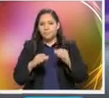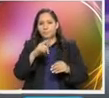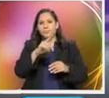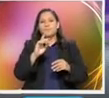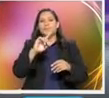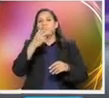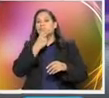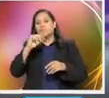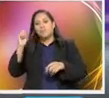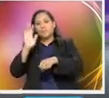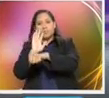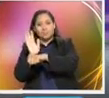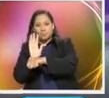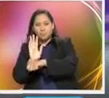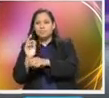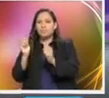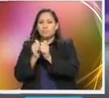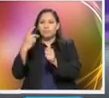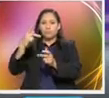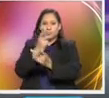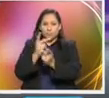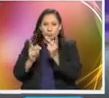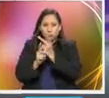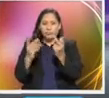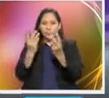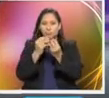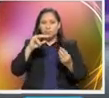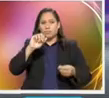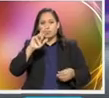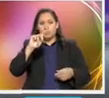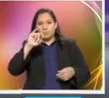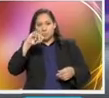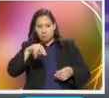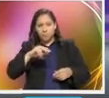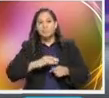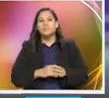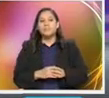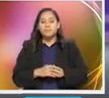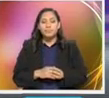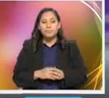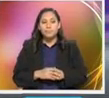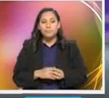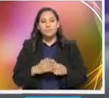con su productor, con con Martin, perdón. Sí.